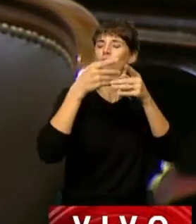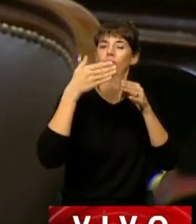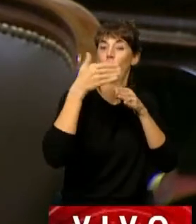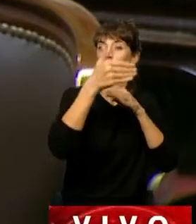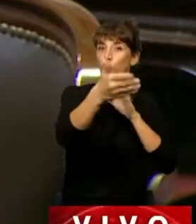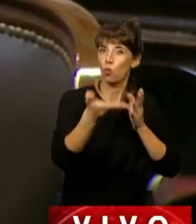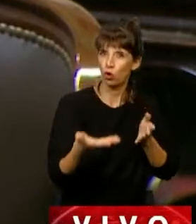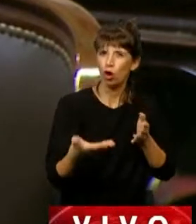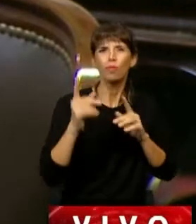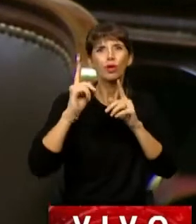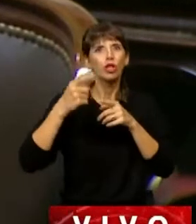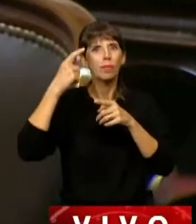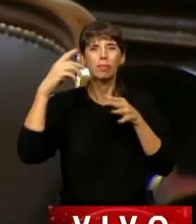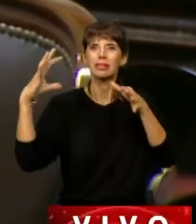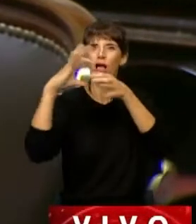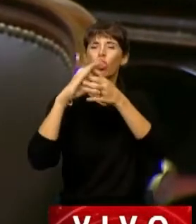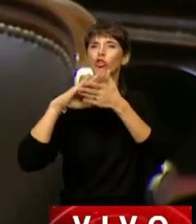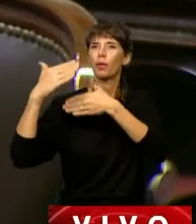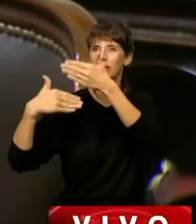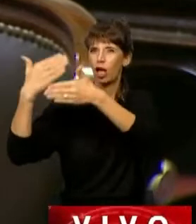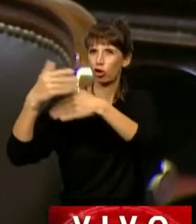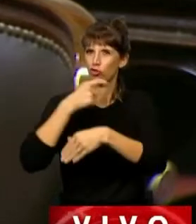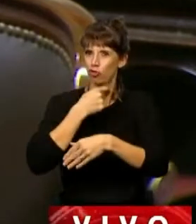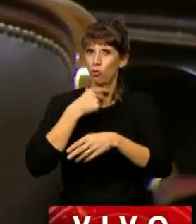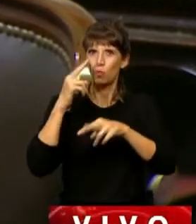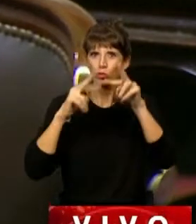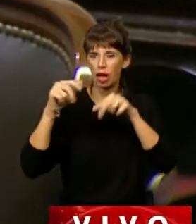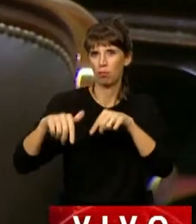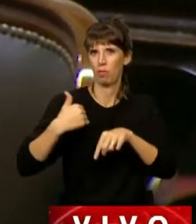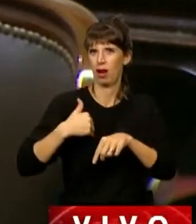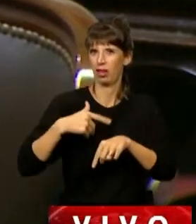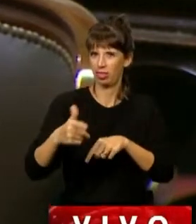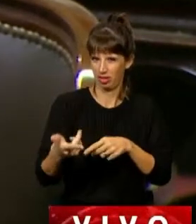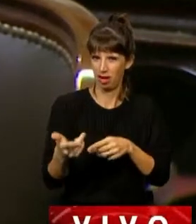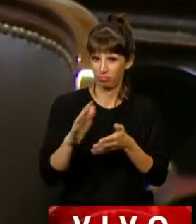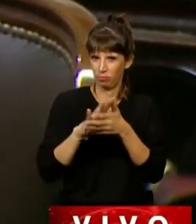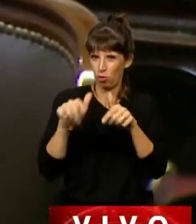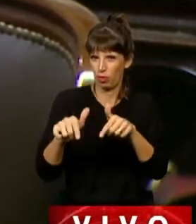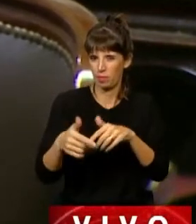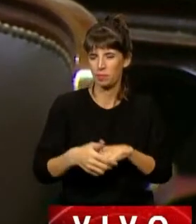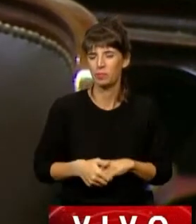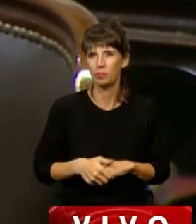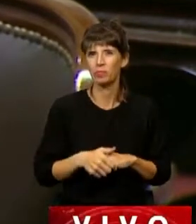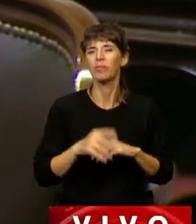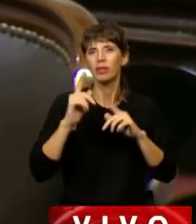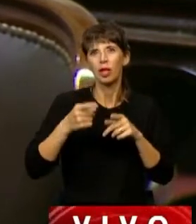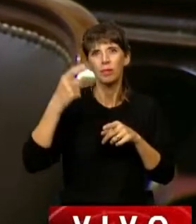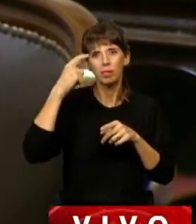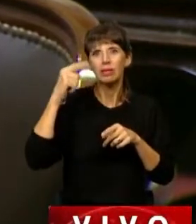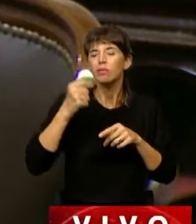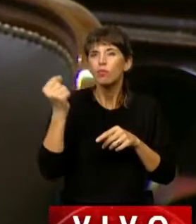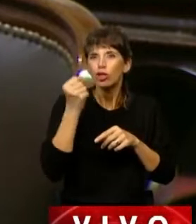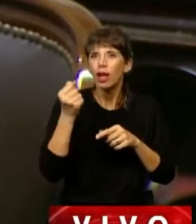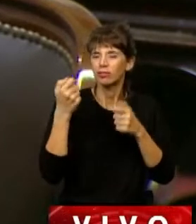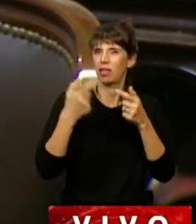desde el modelo de desarrollo que nosotros queremos para nuestro país y en particular cuando hablamos de este tema. Creemos que hay que priorizar la producción